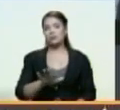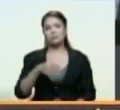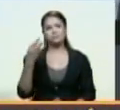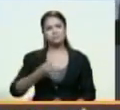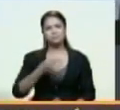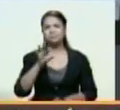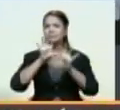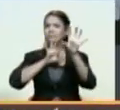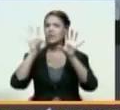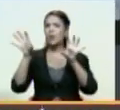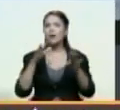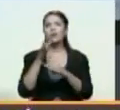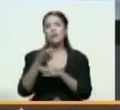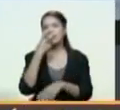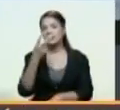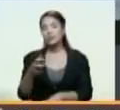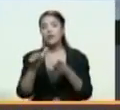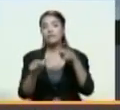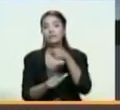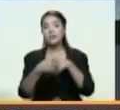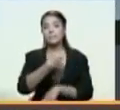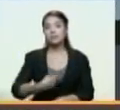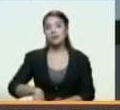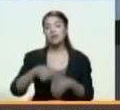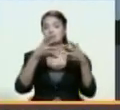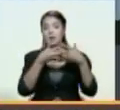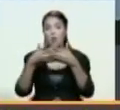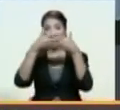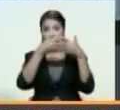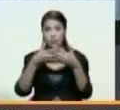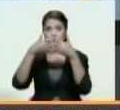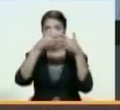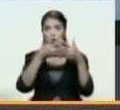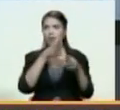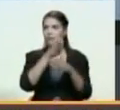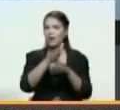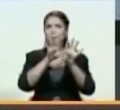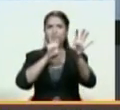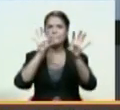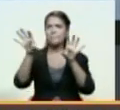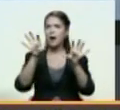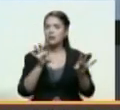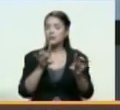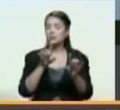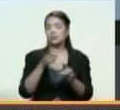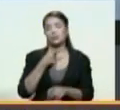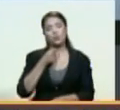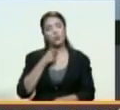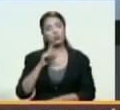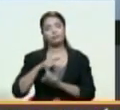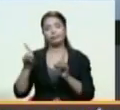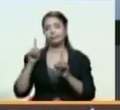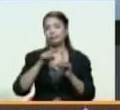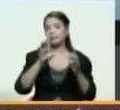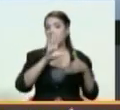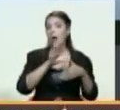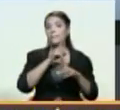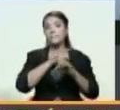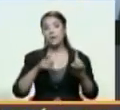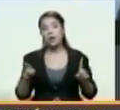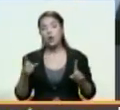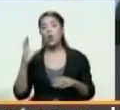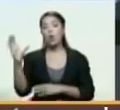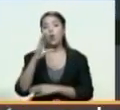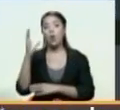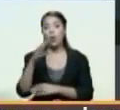los países que visitó el vicepresidente de Estados Unidos, Mike Pence, que son países que tienen diferencias con Venezuela en la región y sin embargo